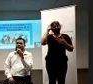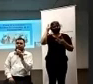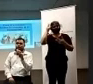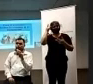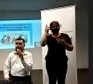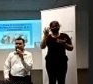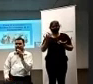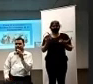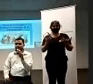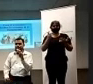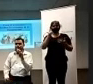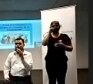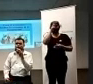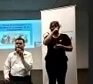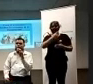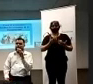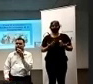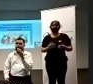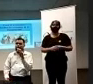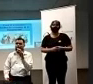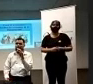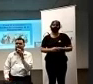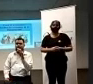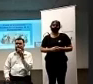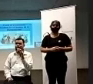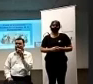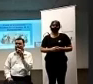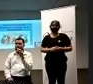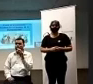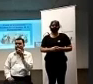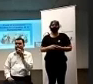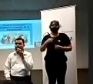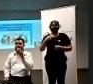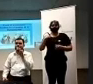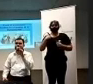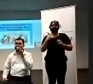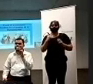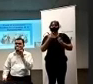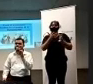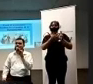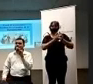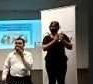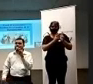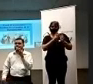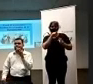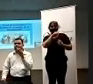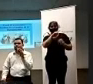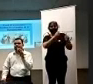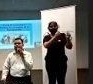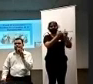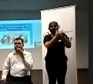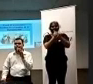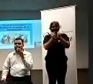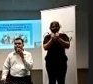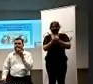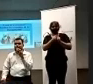este año sostuve por compañeros con discapacidad, por diálogo que tuve en ciertas investigaciones, de que sí o sí la